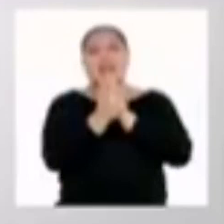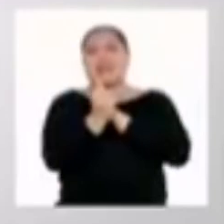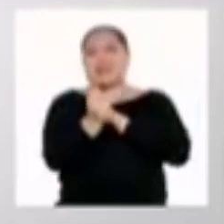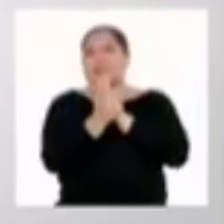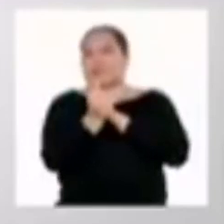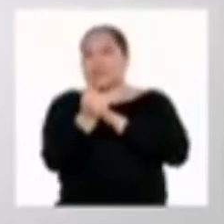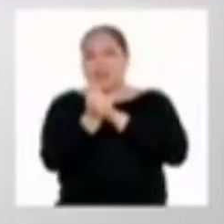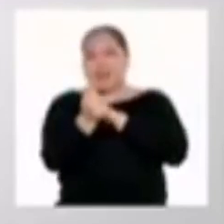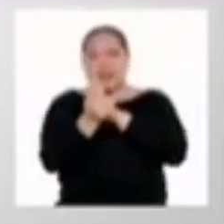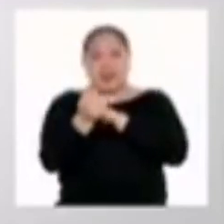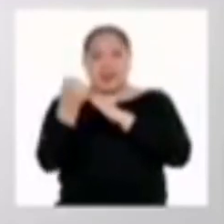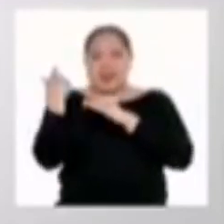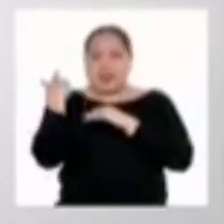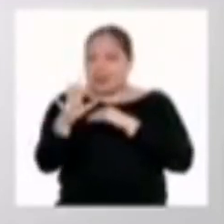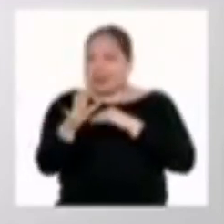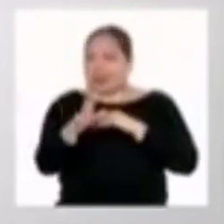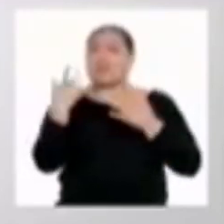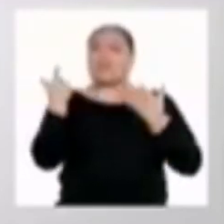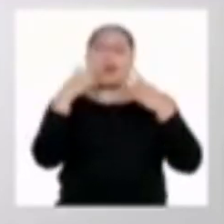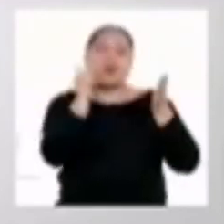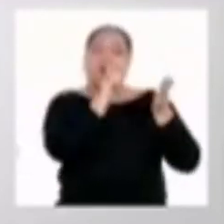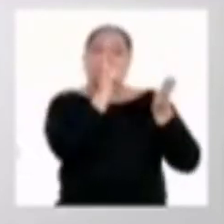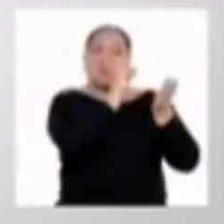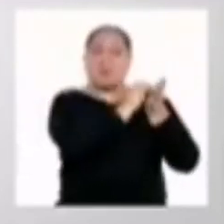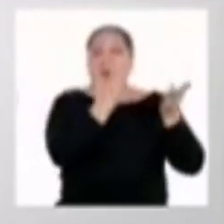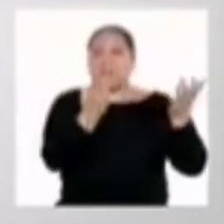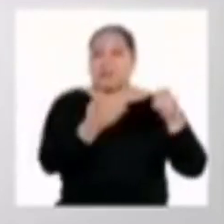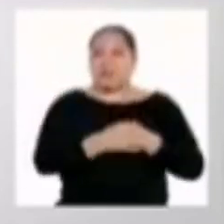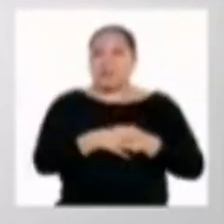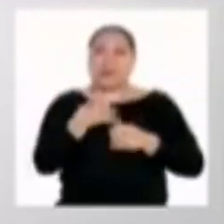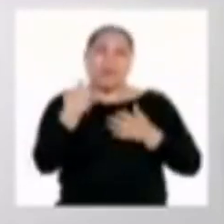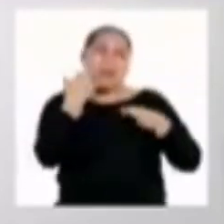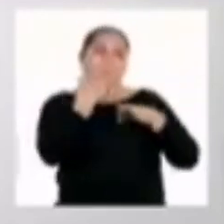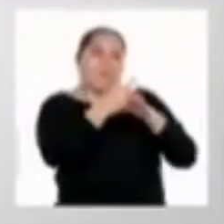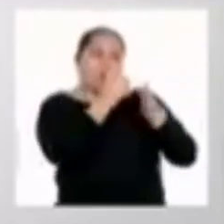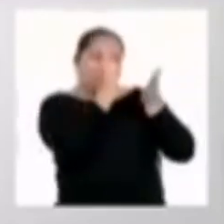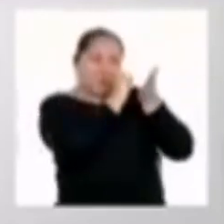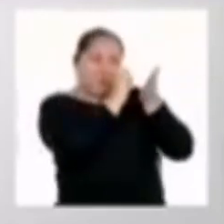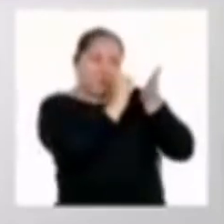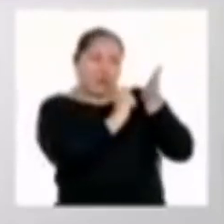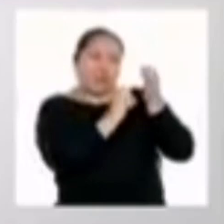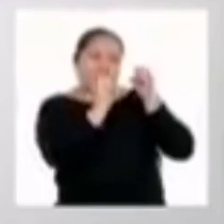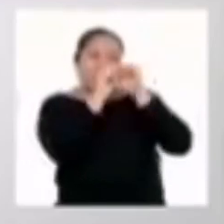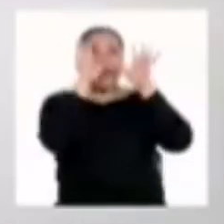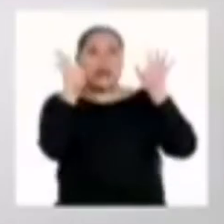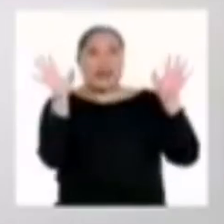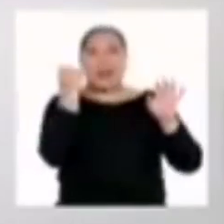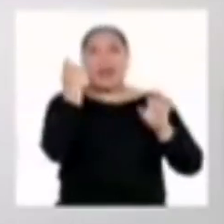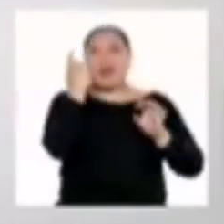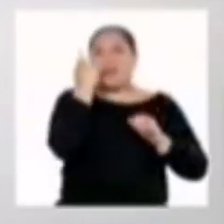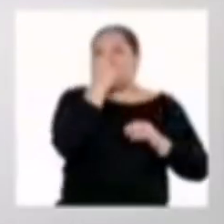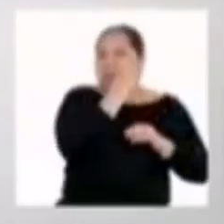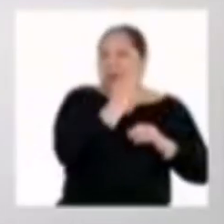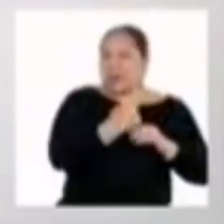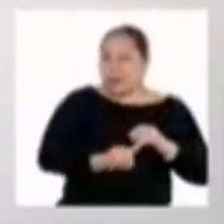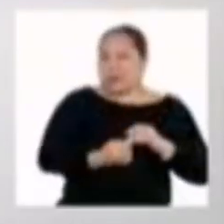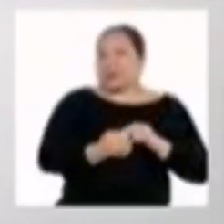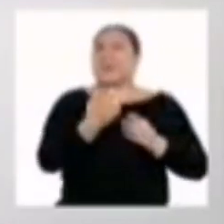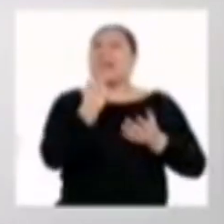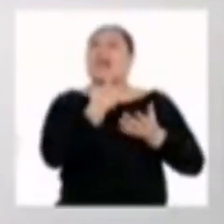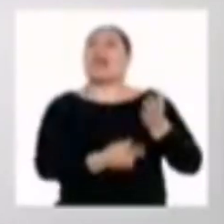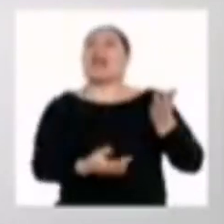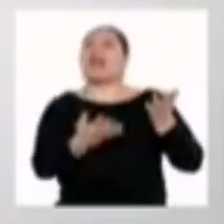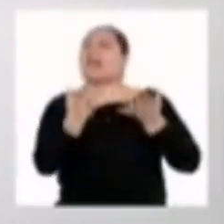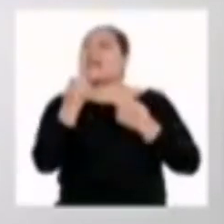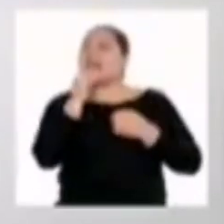en la redacción de textos argumentativos y nuestro estilo de redacción es claro y sigue una lógica